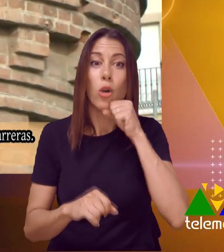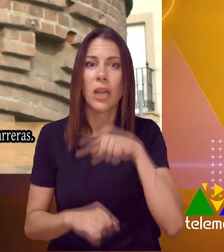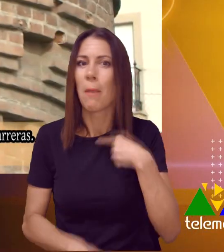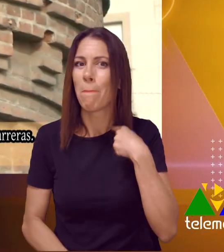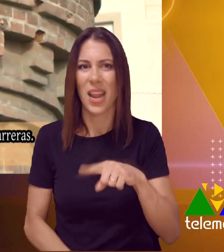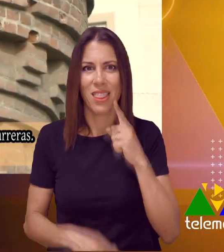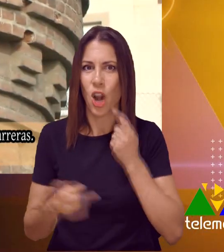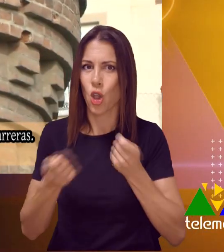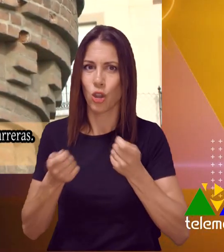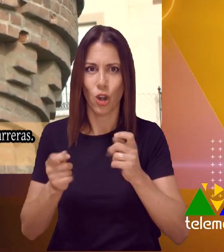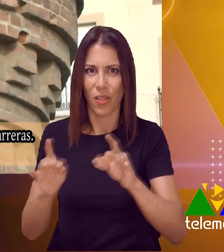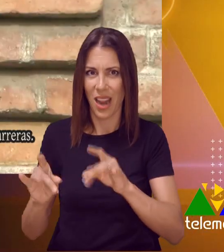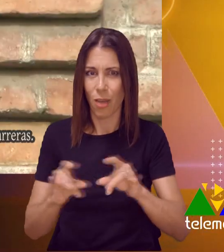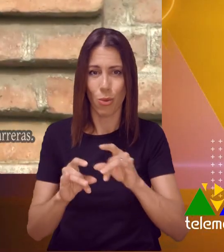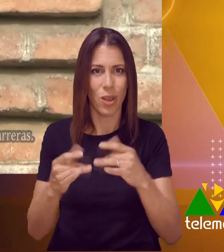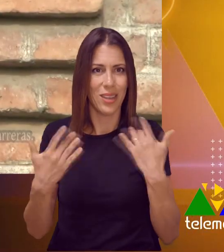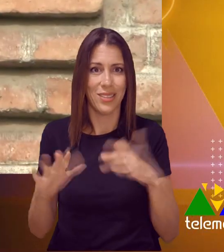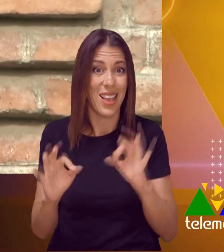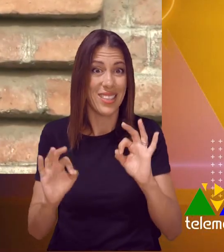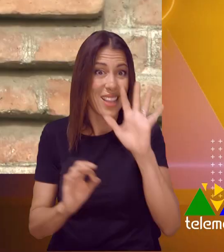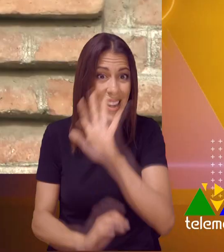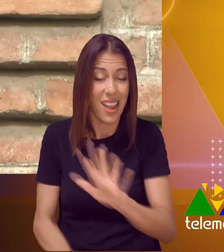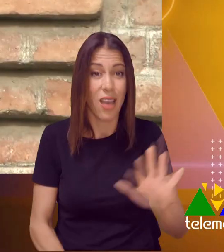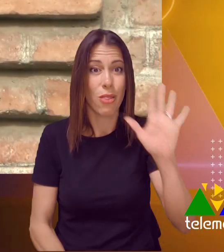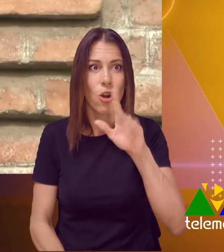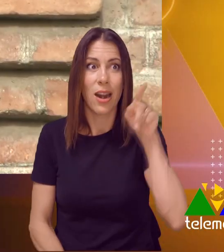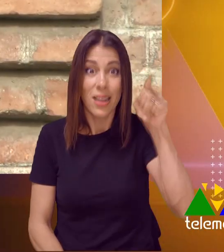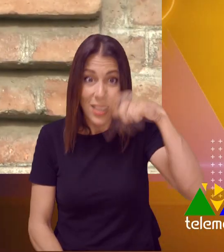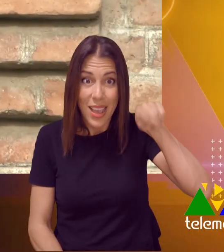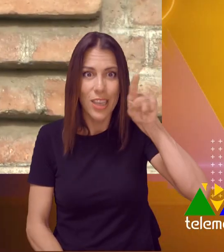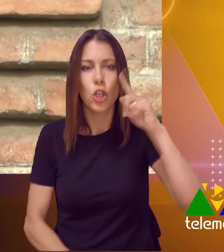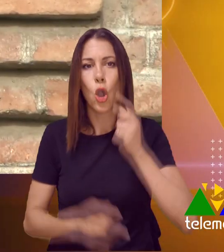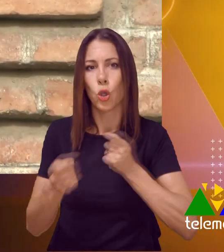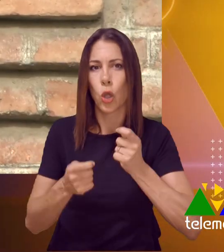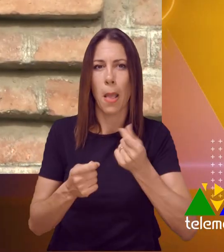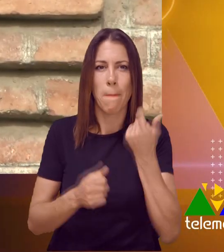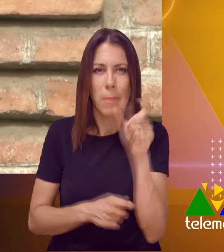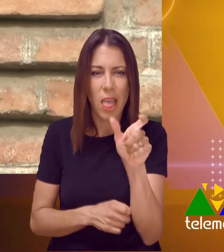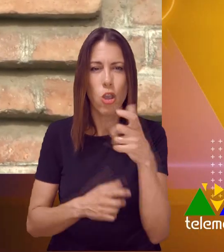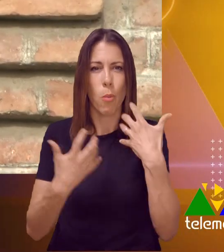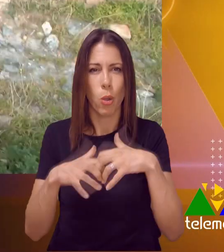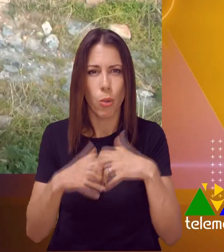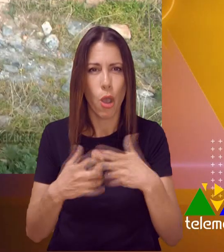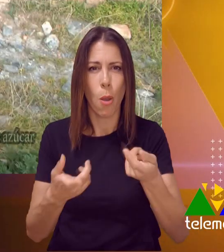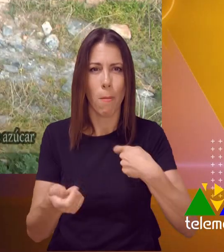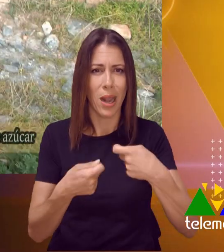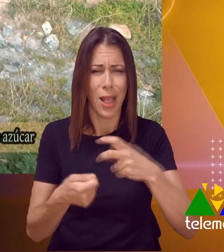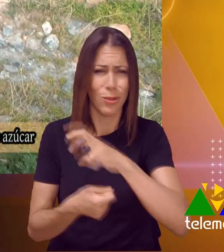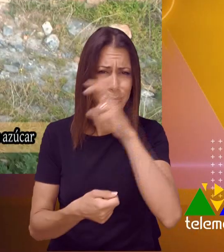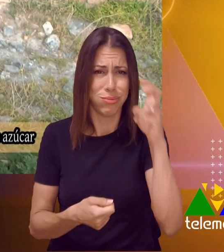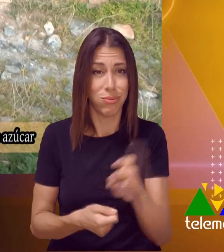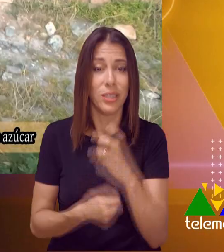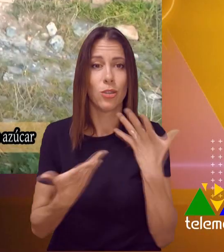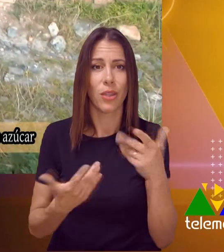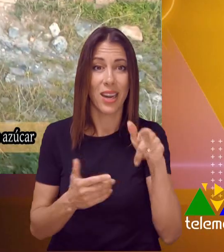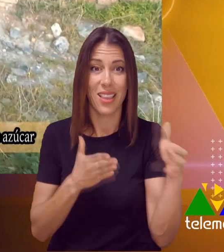azúcar. Ya es un TRUS a nivel nacional, que es el que controla precios, producción, etcétera, mercado, etcétera. En aquella